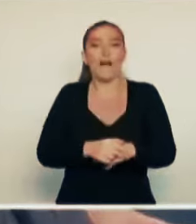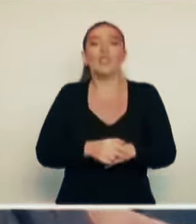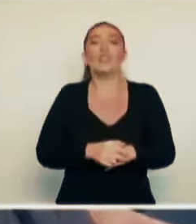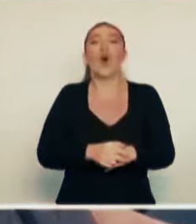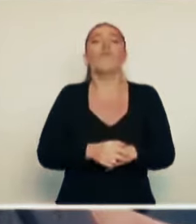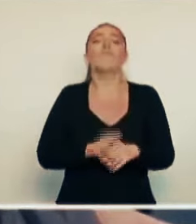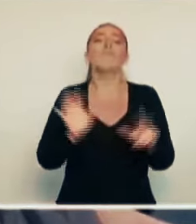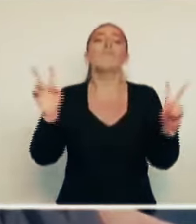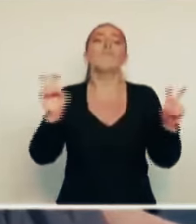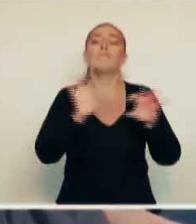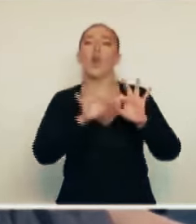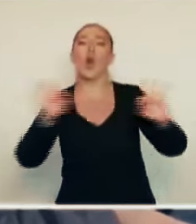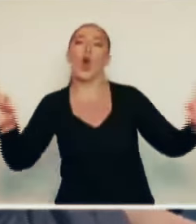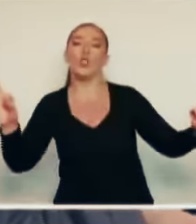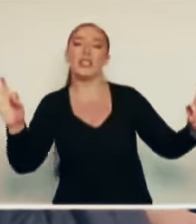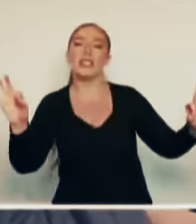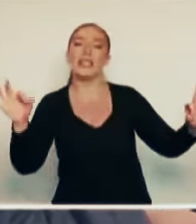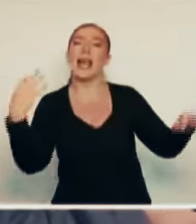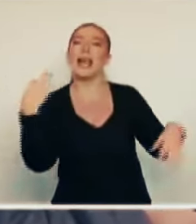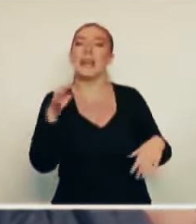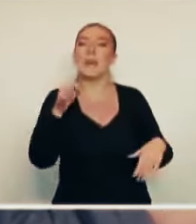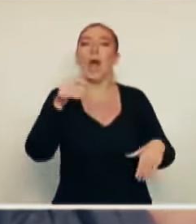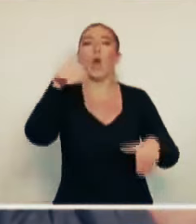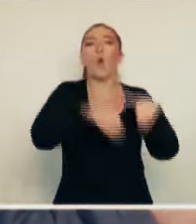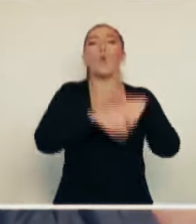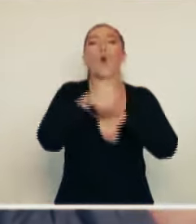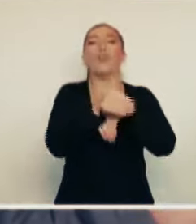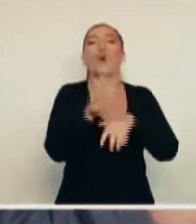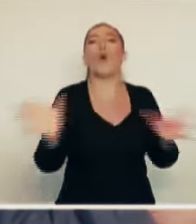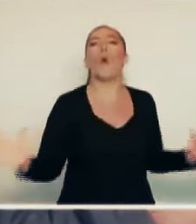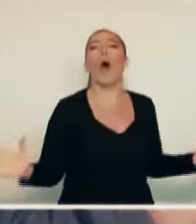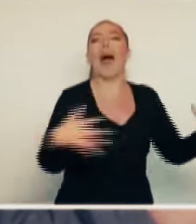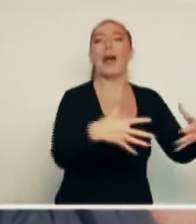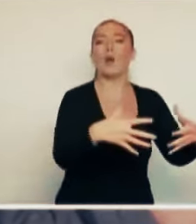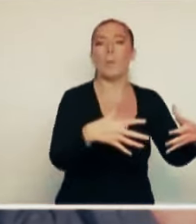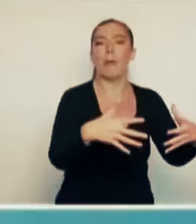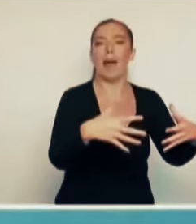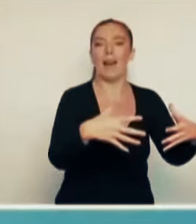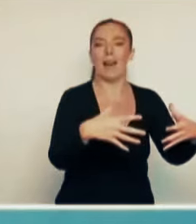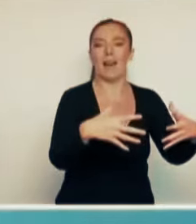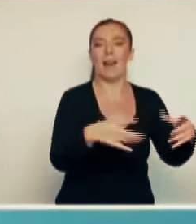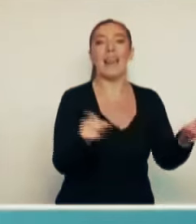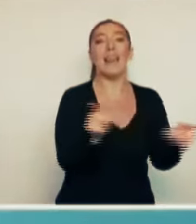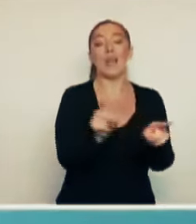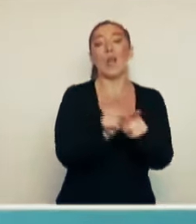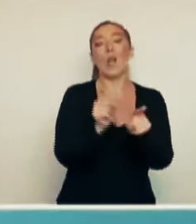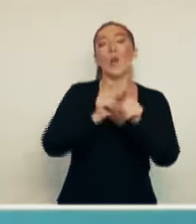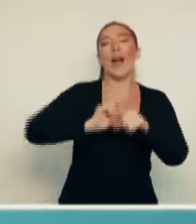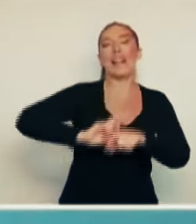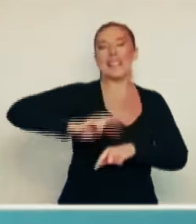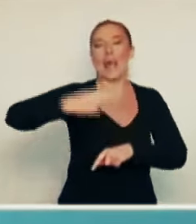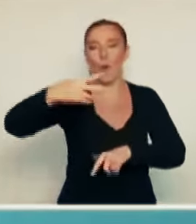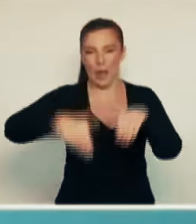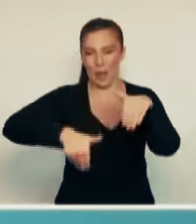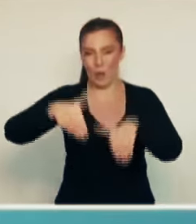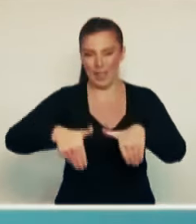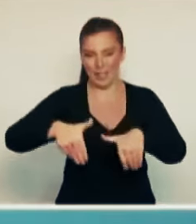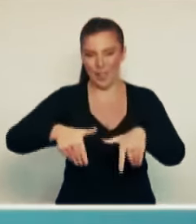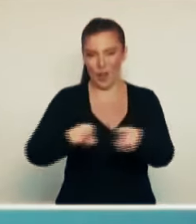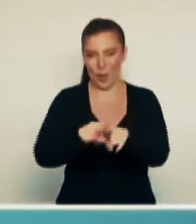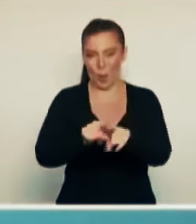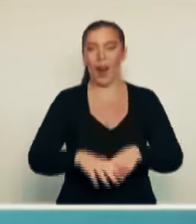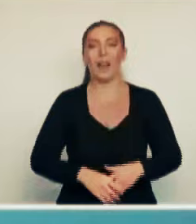que se iba a reagrupar el voto, como se reagrupa en los balotajes,